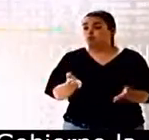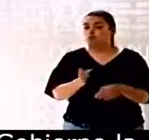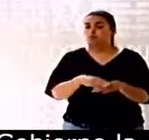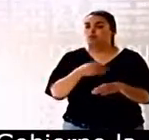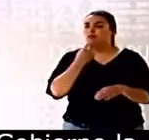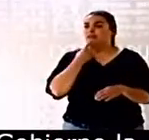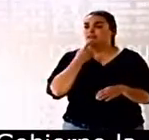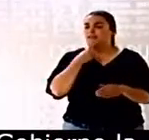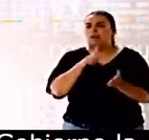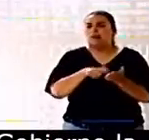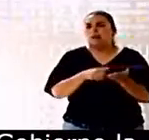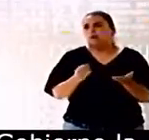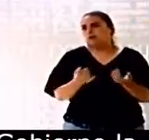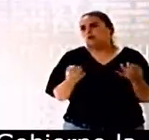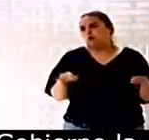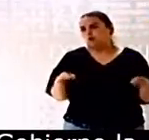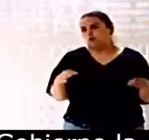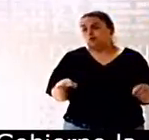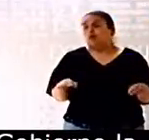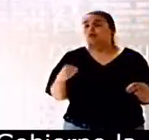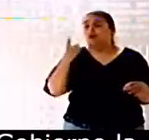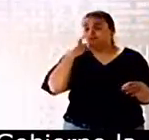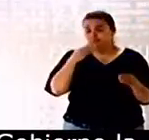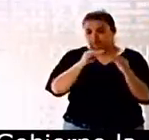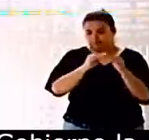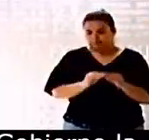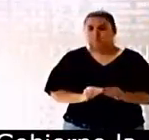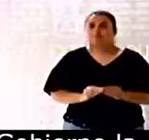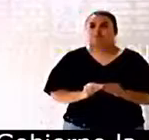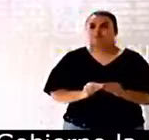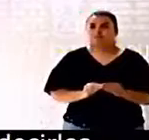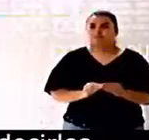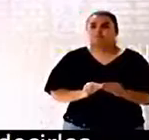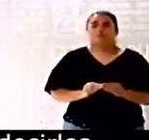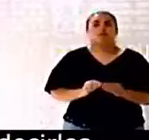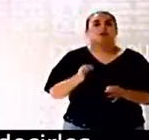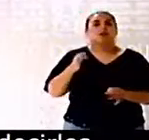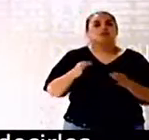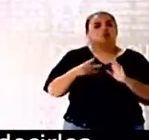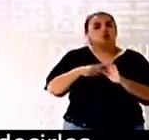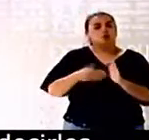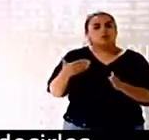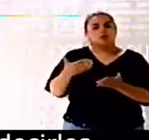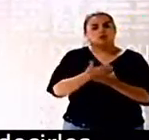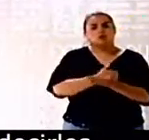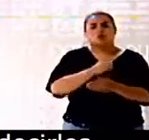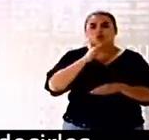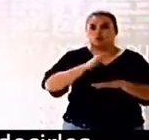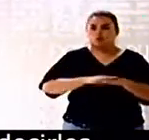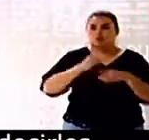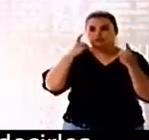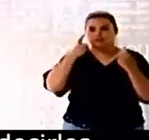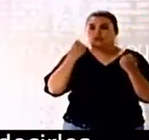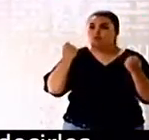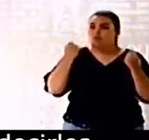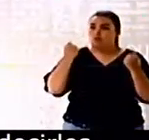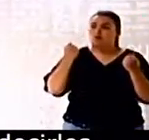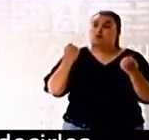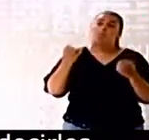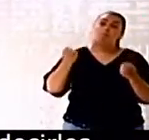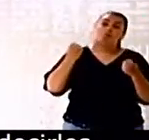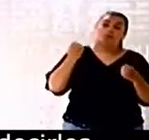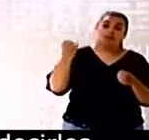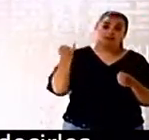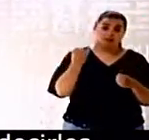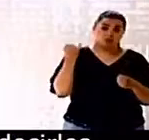un lenguaje coloquial, estará con la mayor de las diligencias por parte de esta institución y este poder, que es el Poder Ejecutivo, y